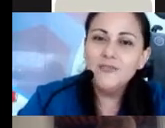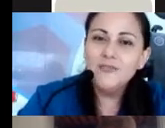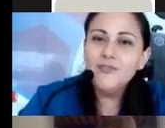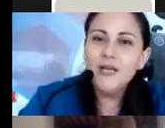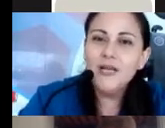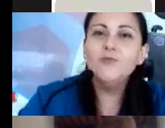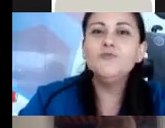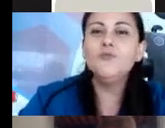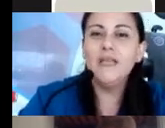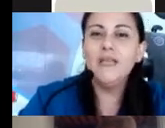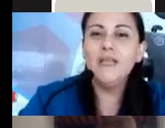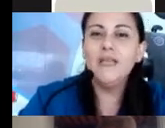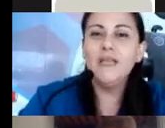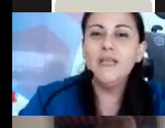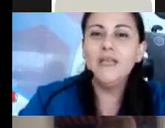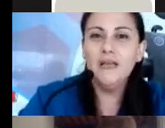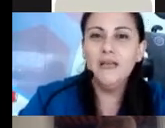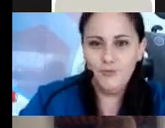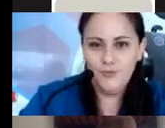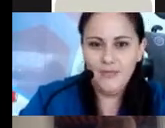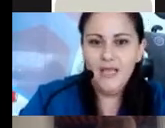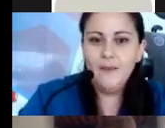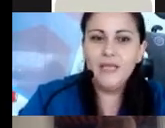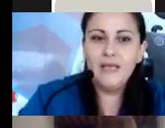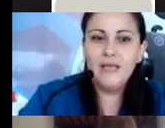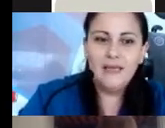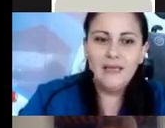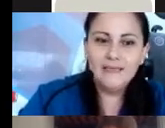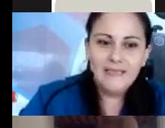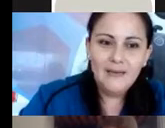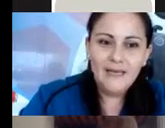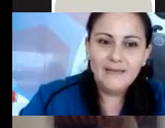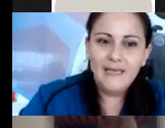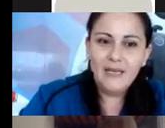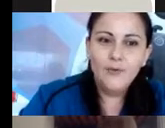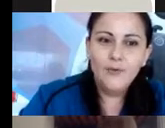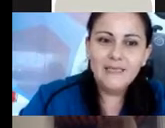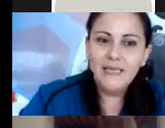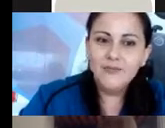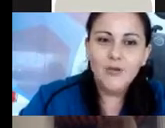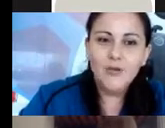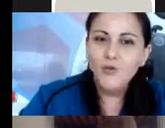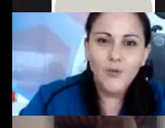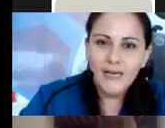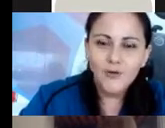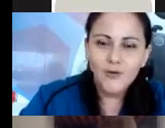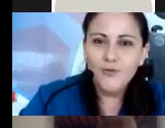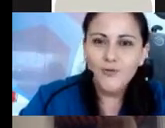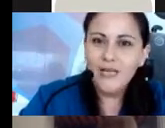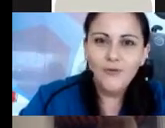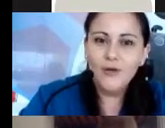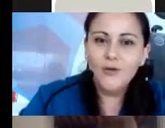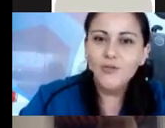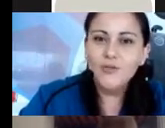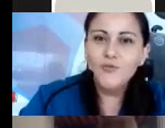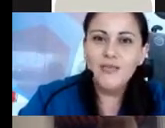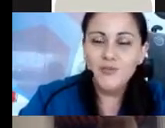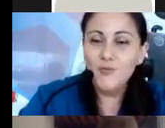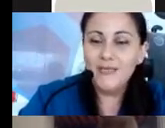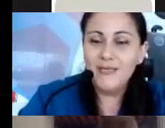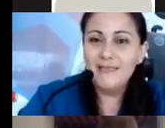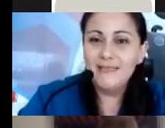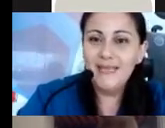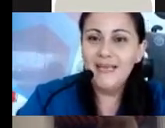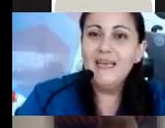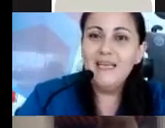los asientos sean contorneados, porque Silvia tenía un asiento que no era contorneado de acuerdo a